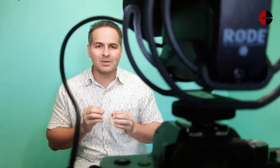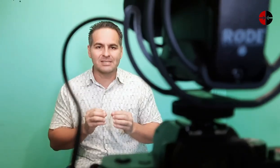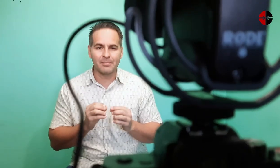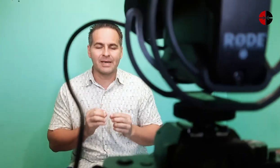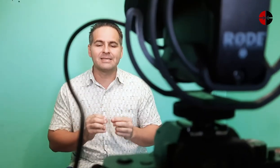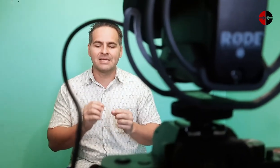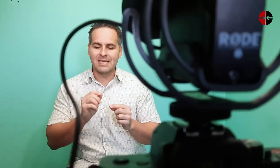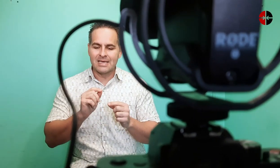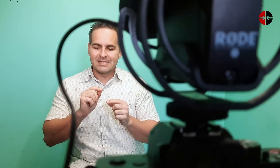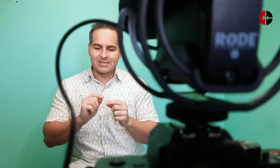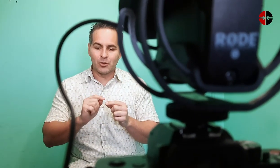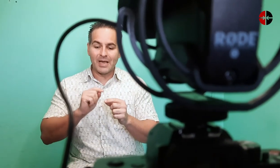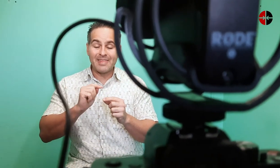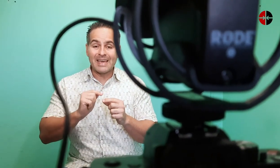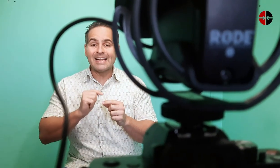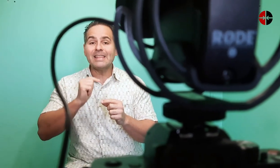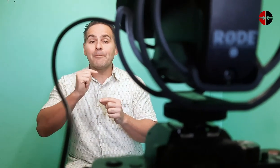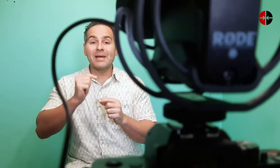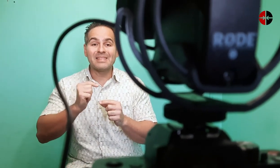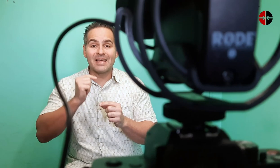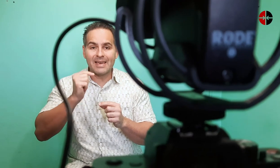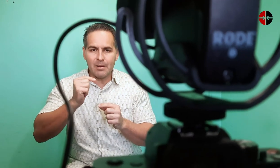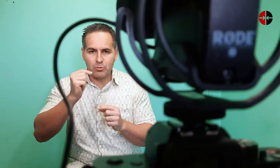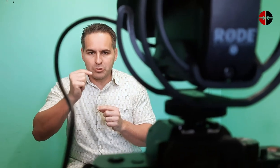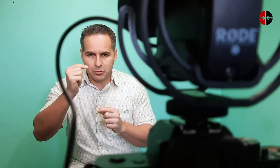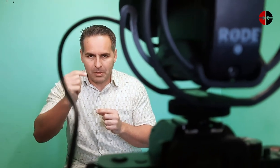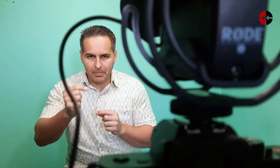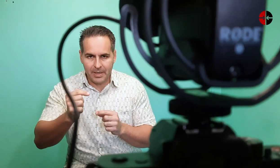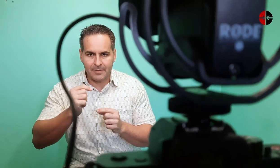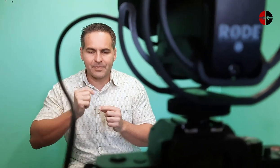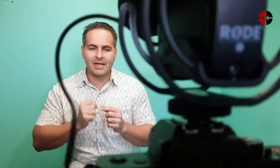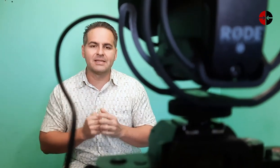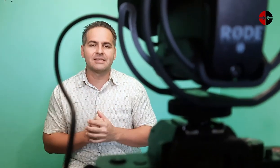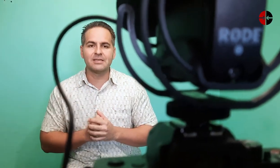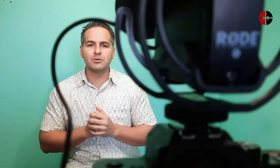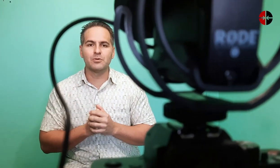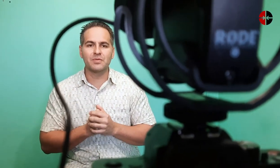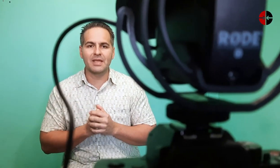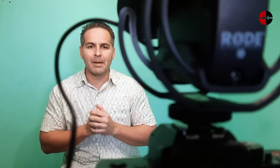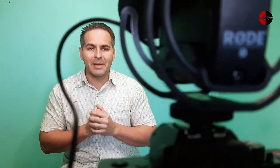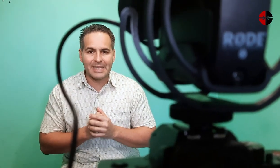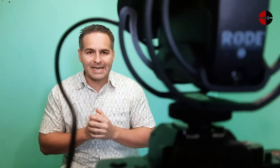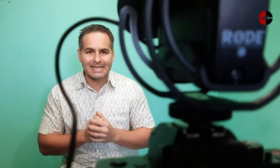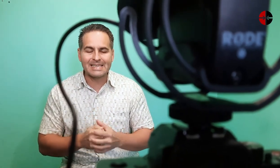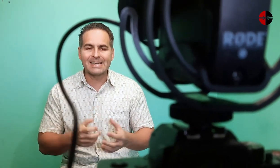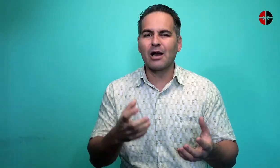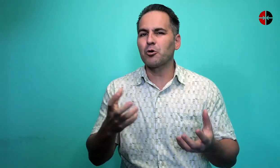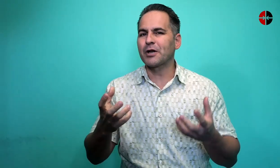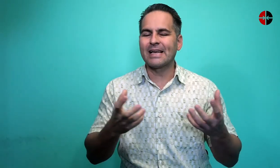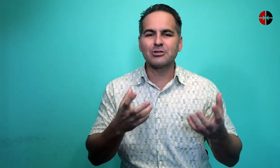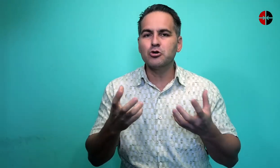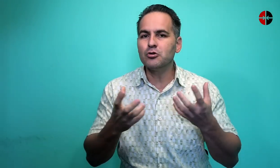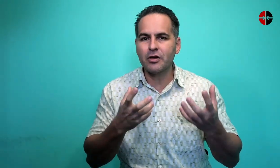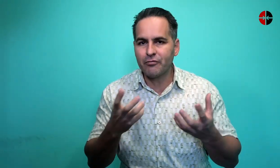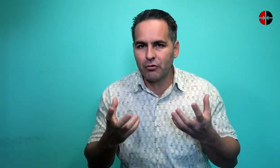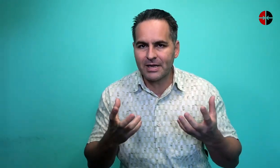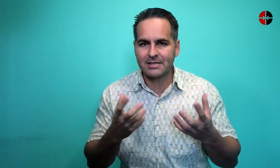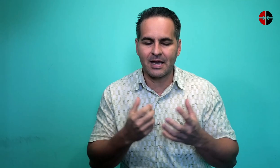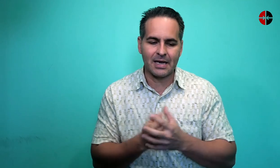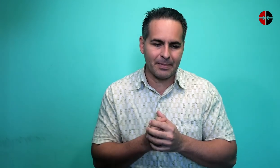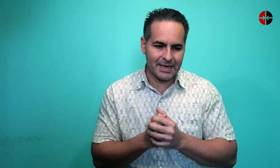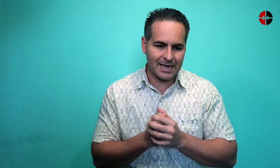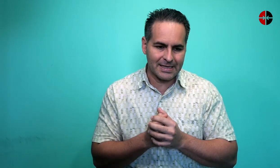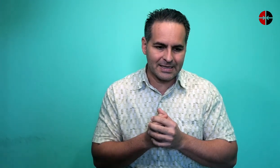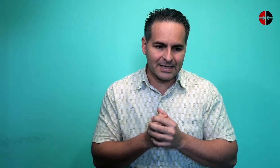el destino de ese país sino que de él dependerá mucho también el destino de América Latina la correlación de